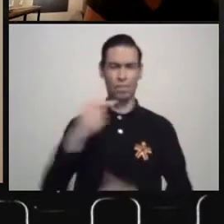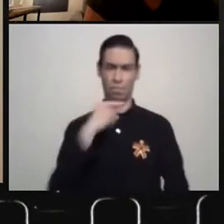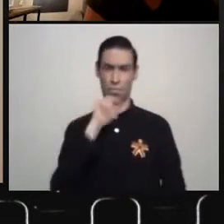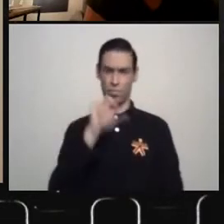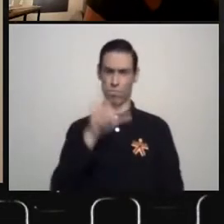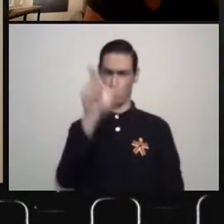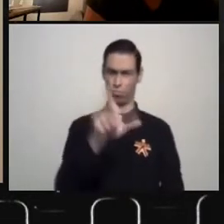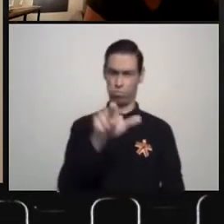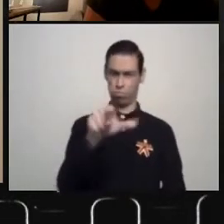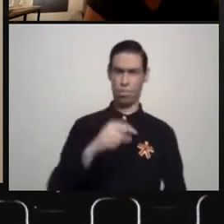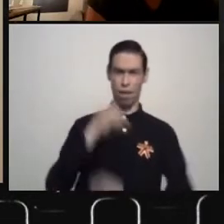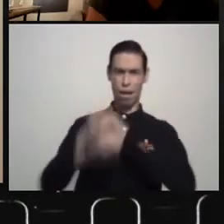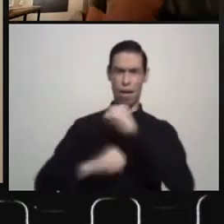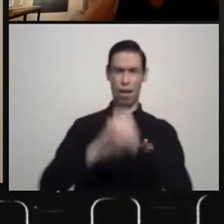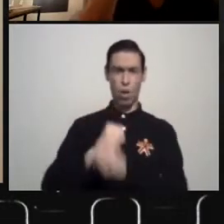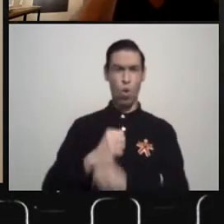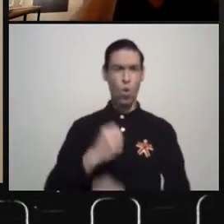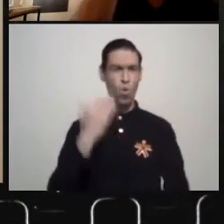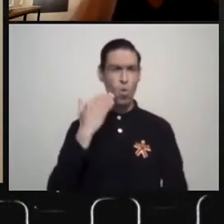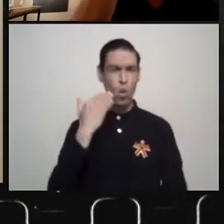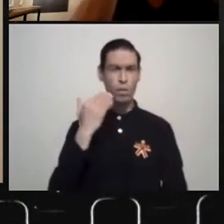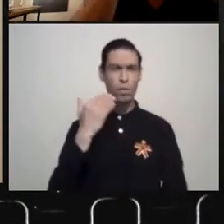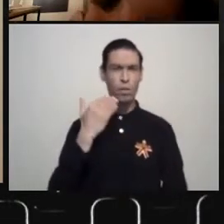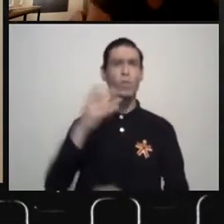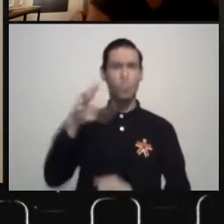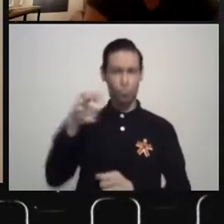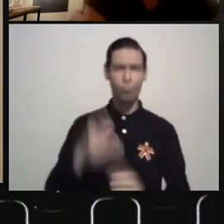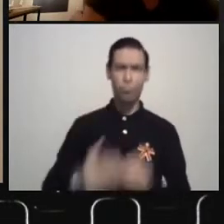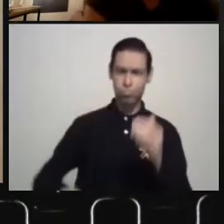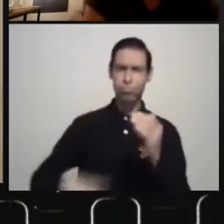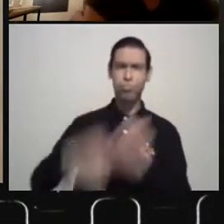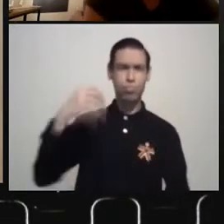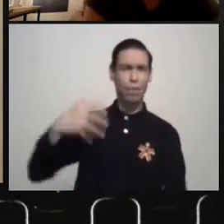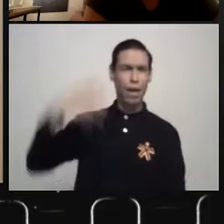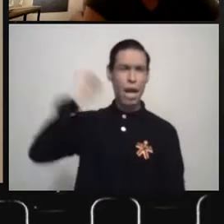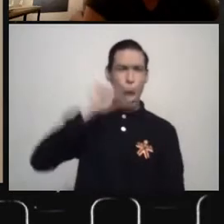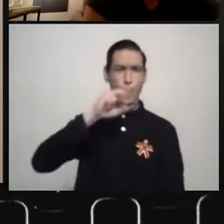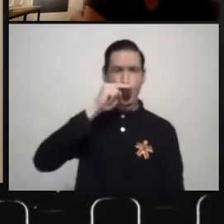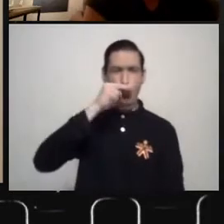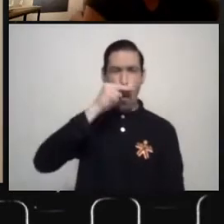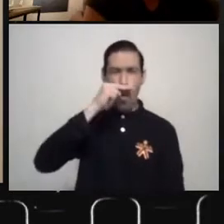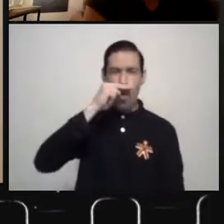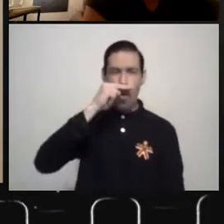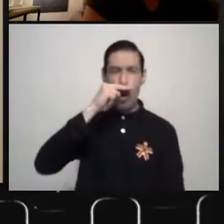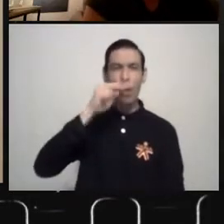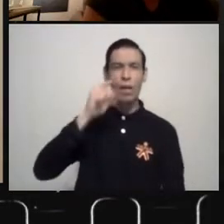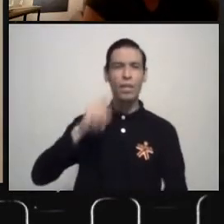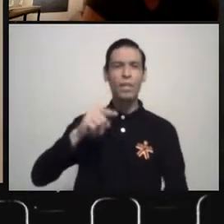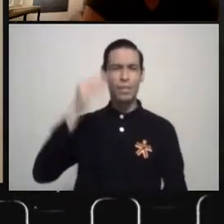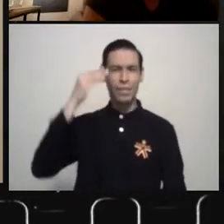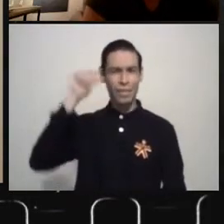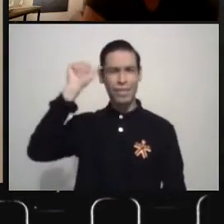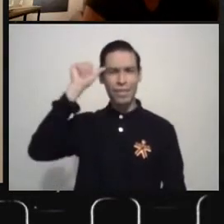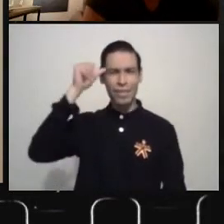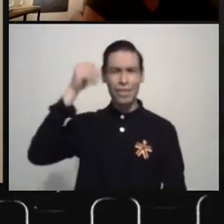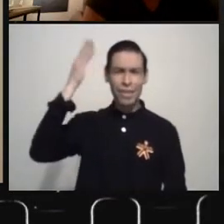pues, efectivamente, recuerdo que tú empezaste muy niño, o sea, que somos ya viejitos, te veíamos por allá en Pequeño Gigante, si no estoy